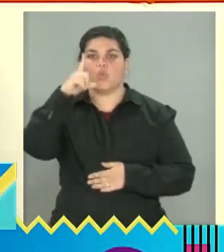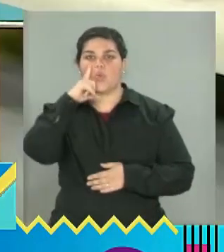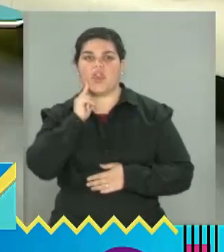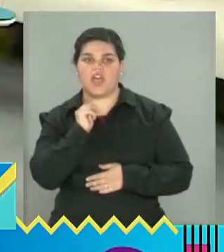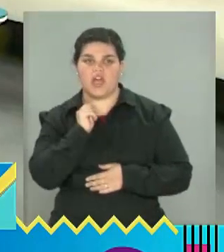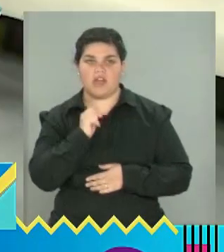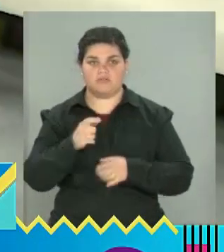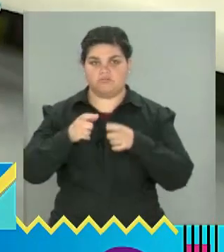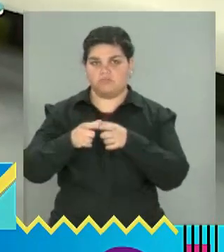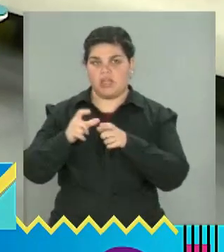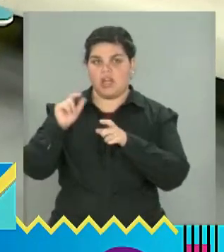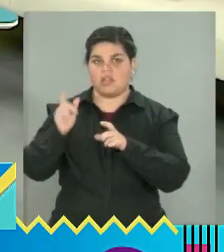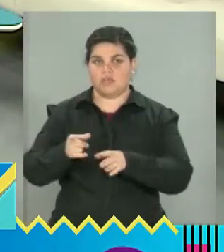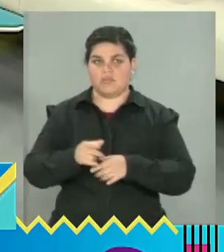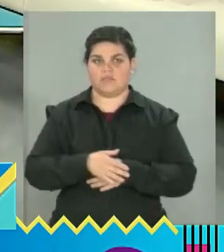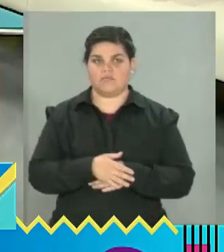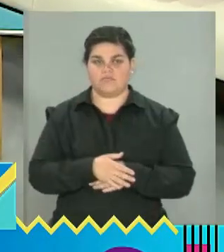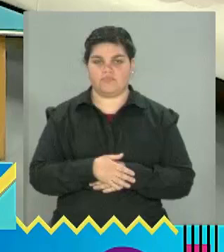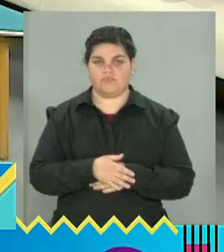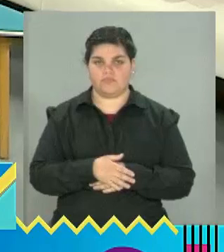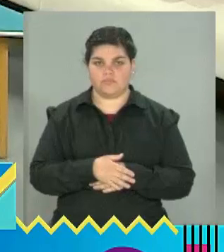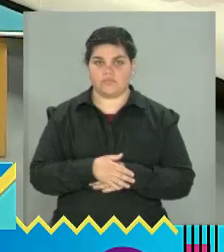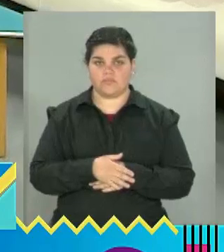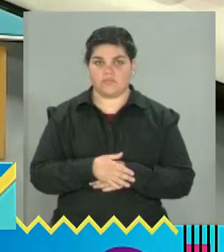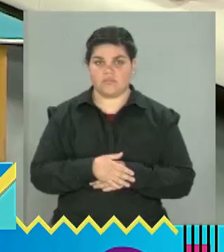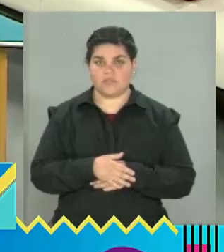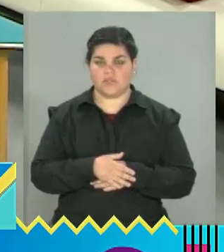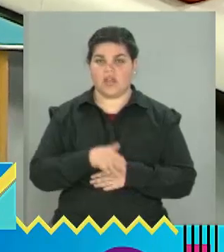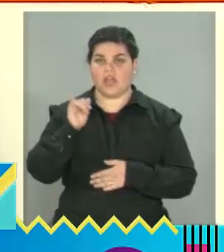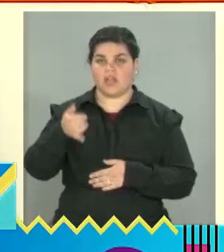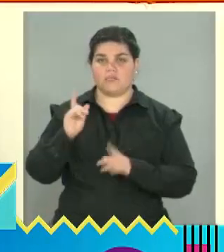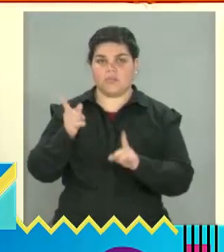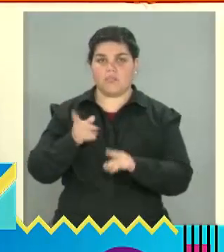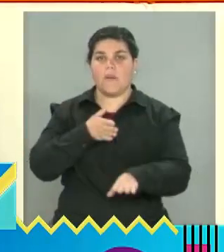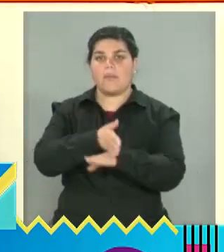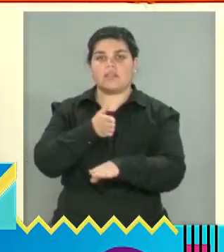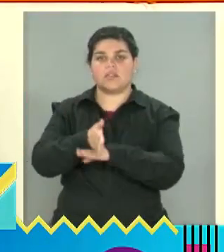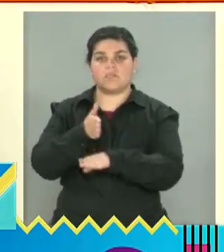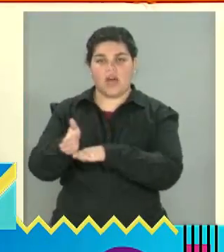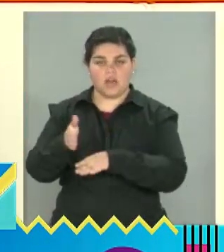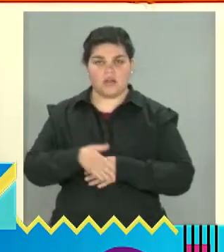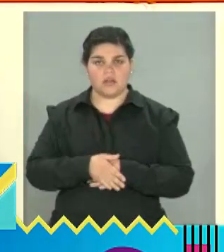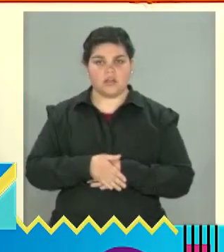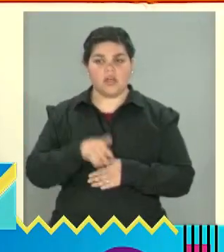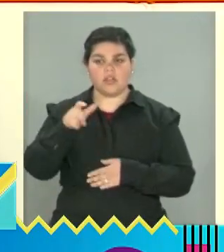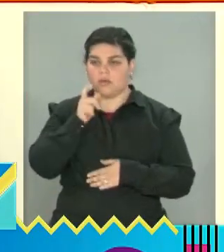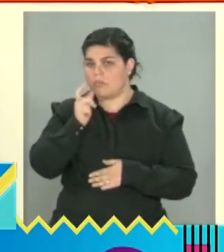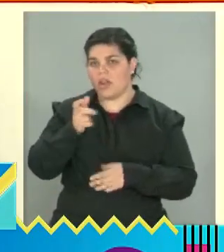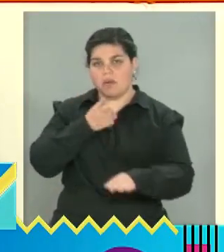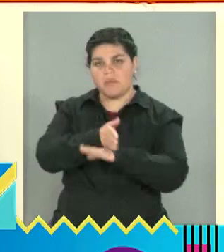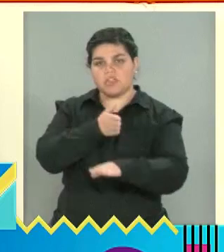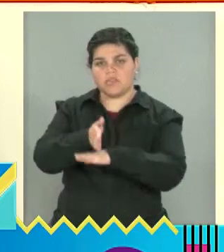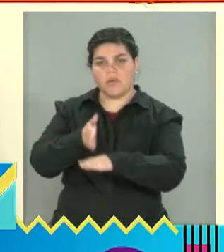son las calcos que estamos repartiendo. Sí, lo hicimos sobre el eje de la participación, porque todas las actividades que hemos planteado tienen que